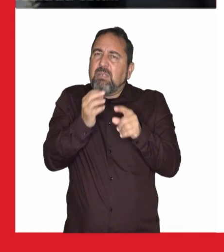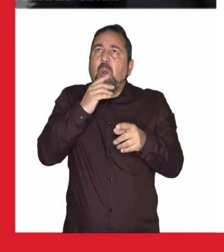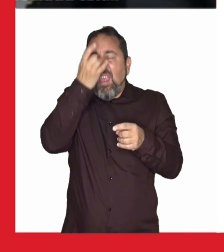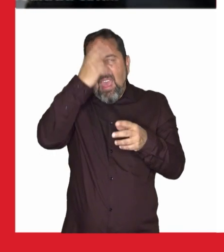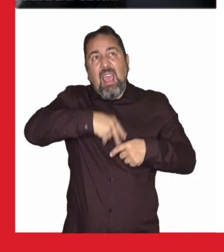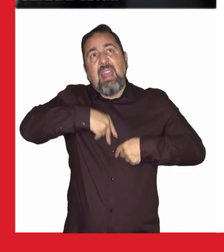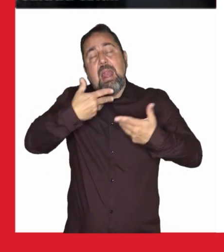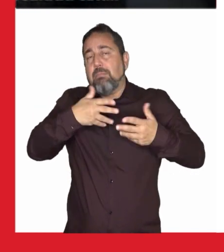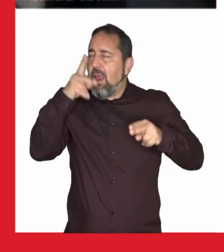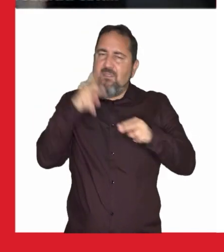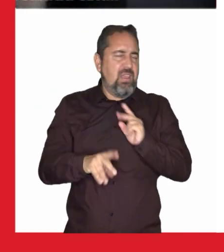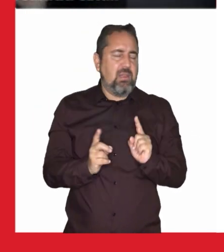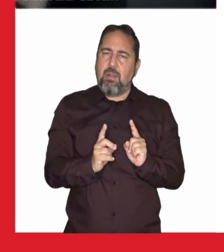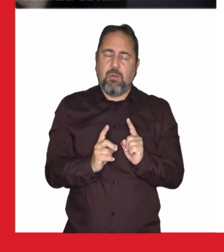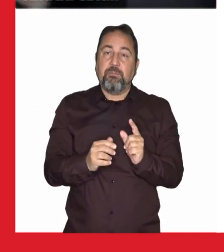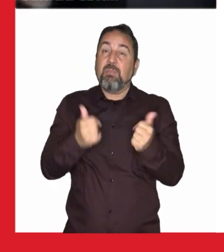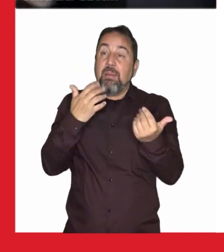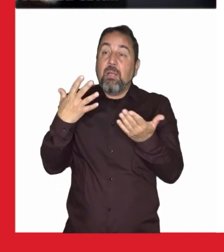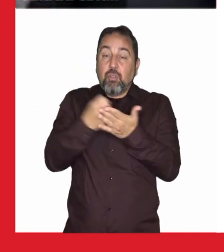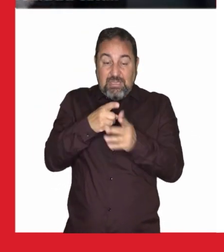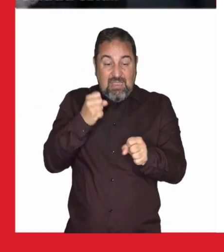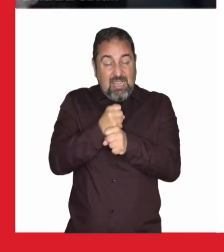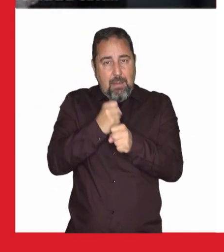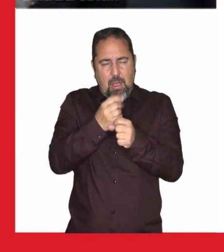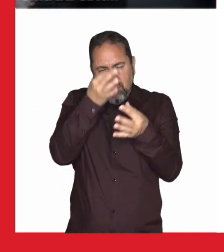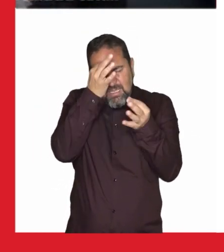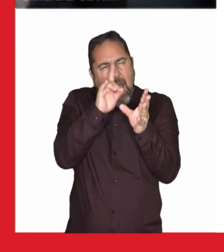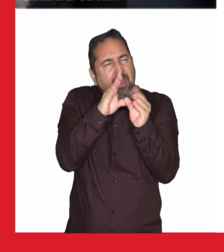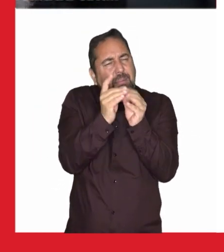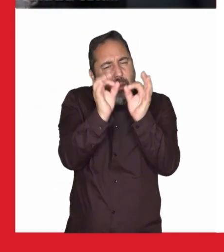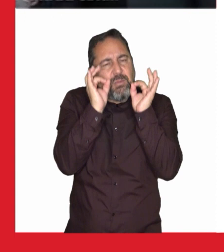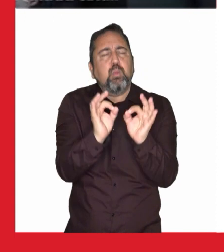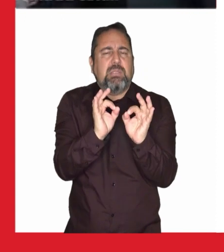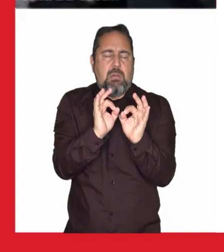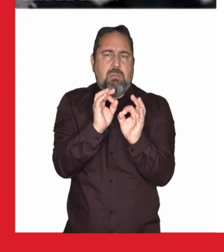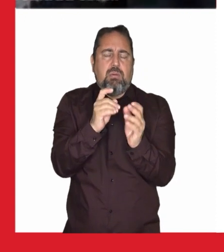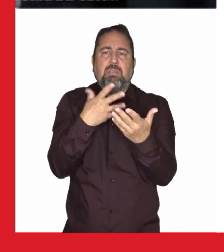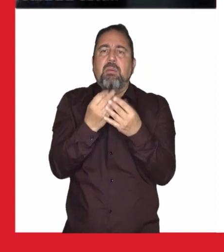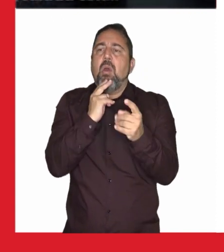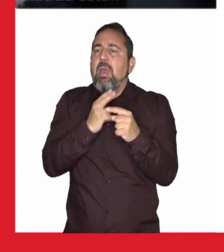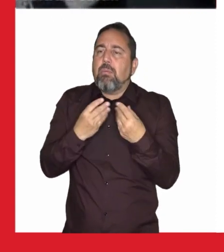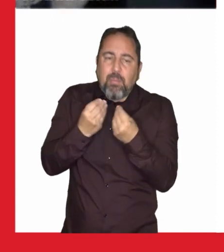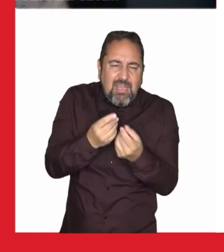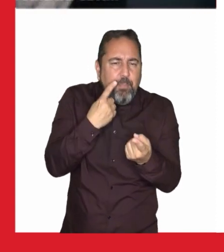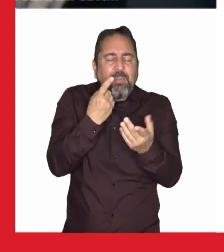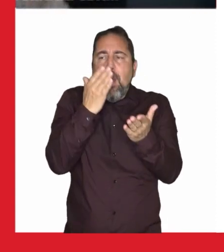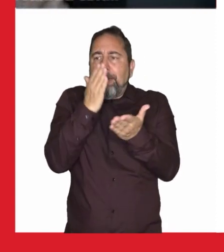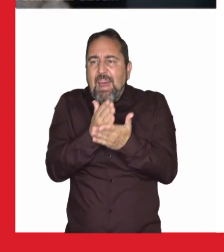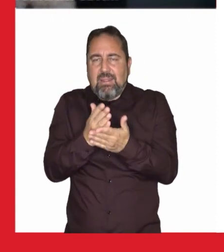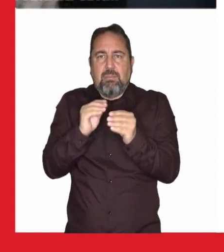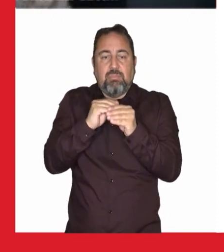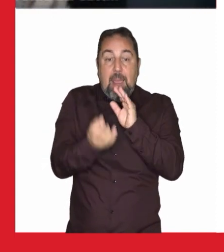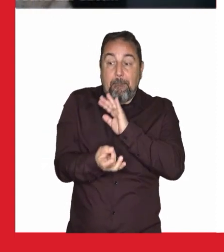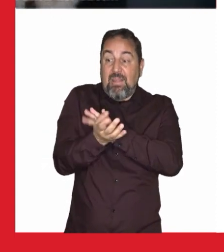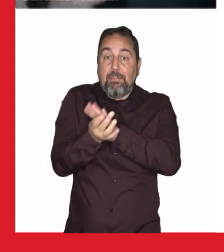salir de estas cosas súper estandarizadas. Cuanto más a medida os toméis este trabajo, casi cada parte del trabajo que